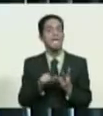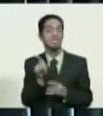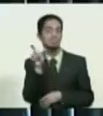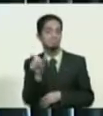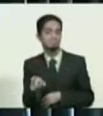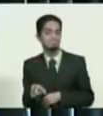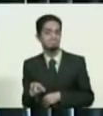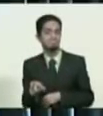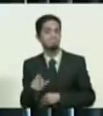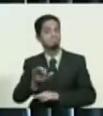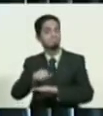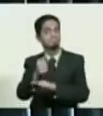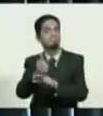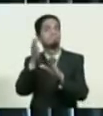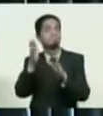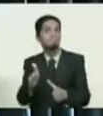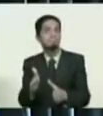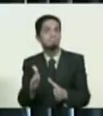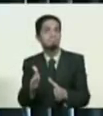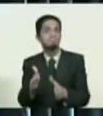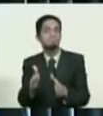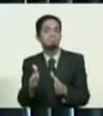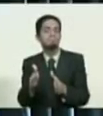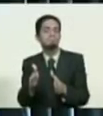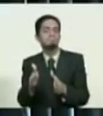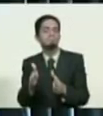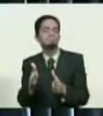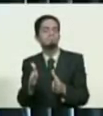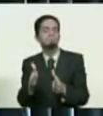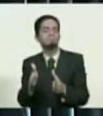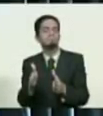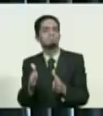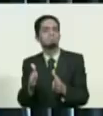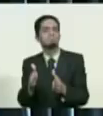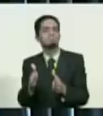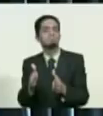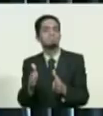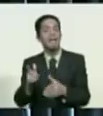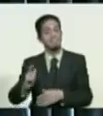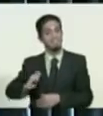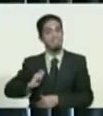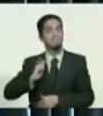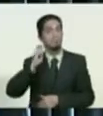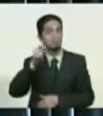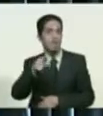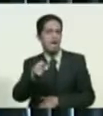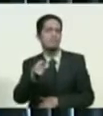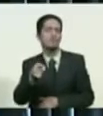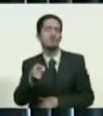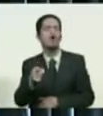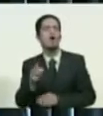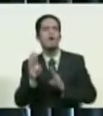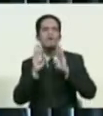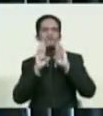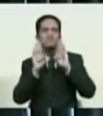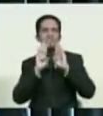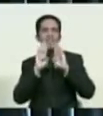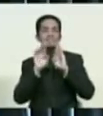cómplice necesario del magnicidio en grado de frustración. Juan Requesén confiesa en un